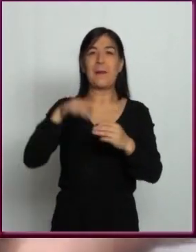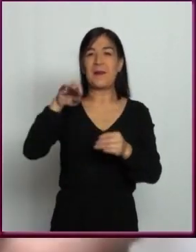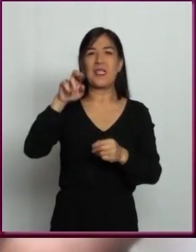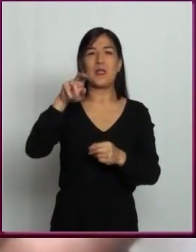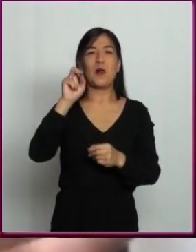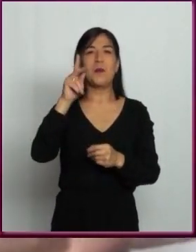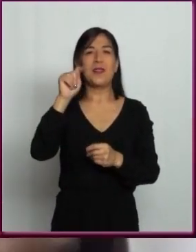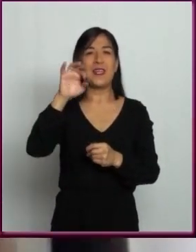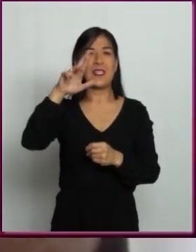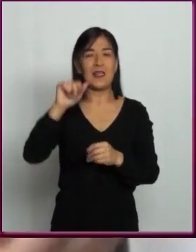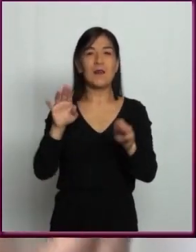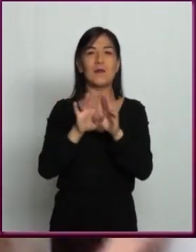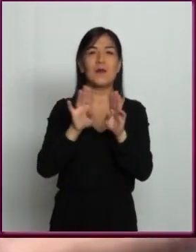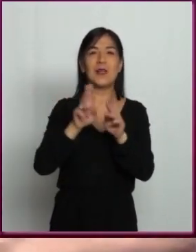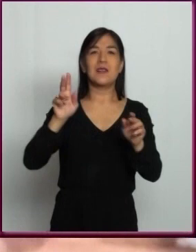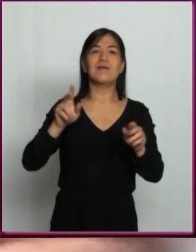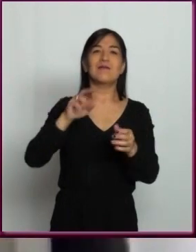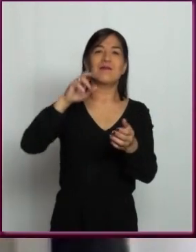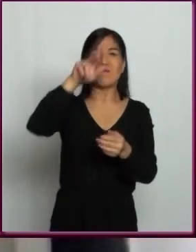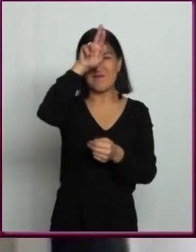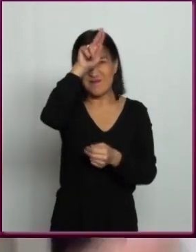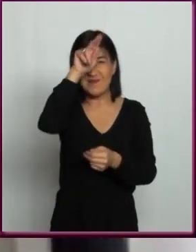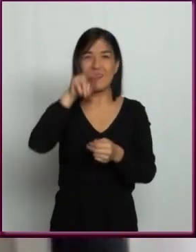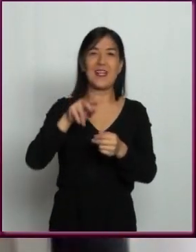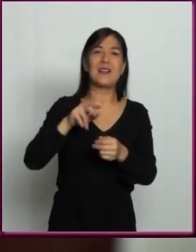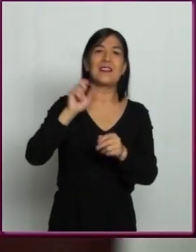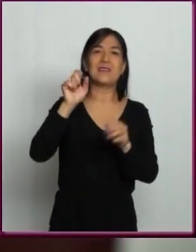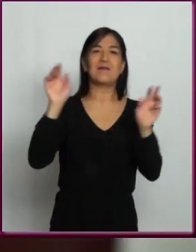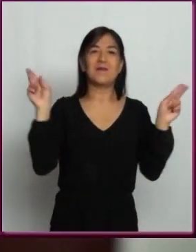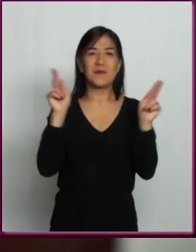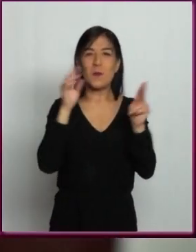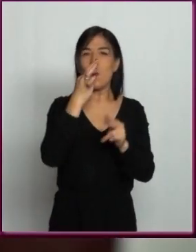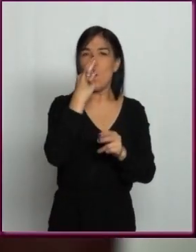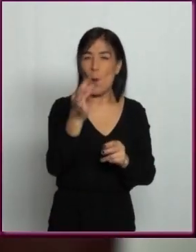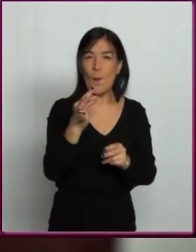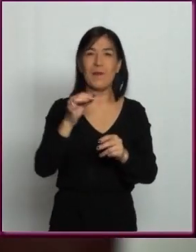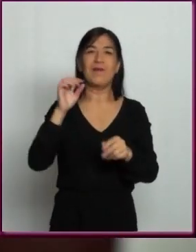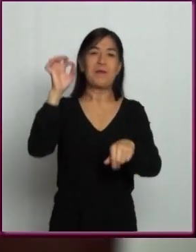menóptera, que está representados por abejas, hormigas, avispas,